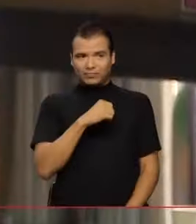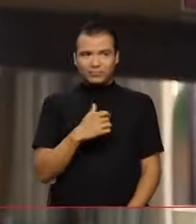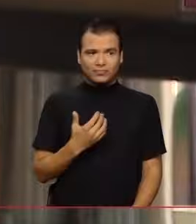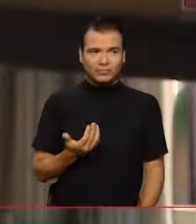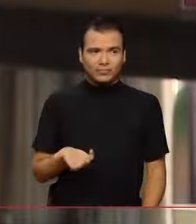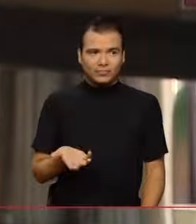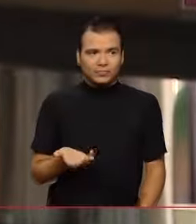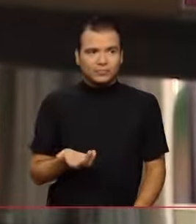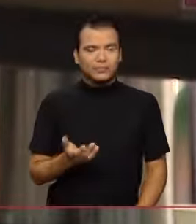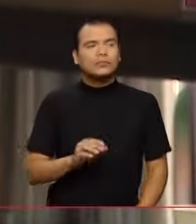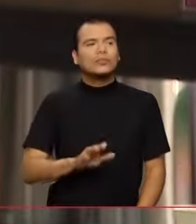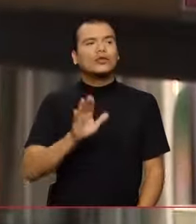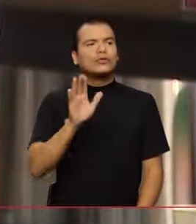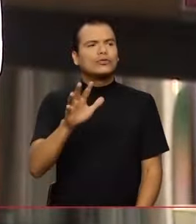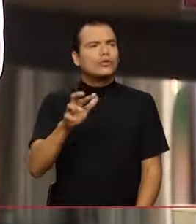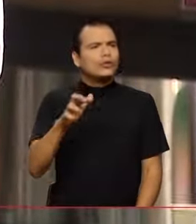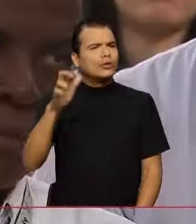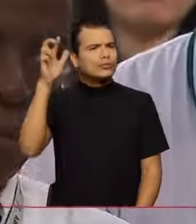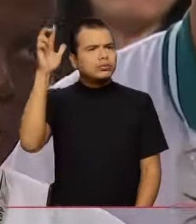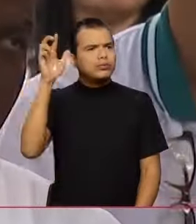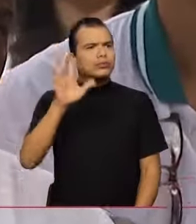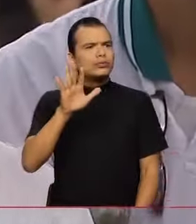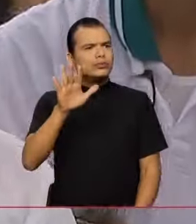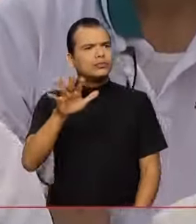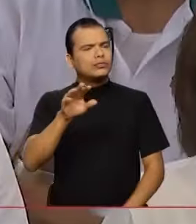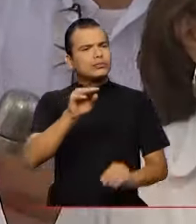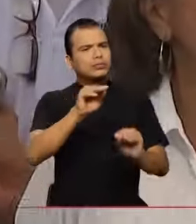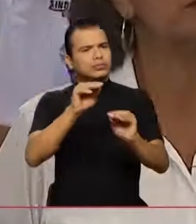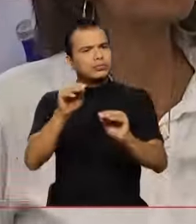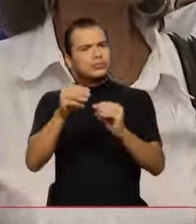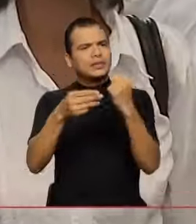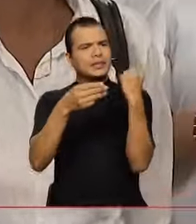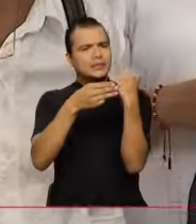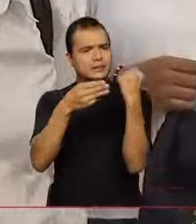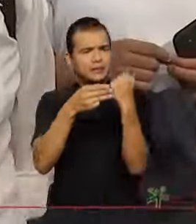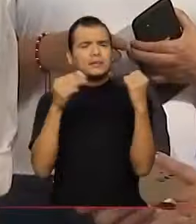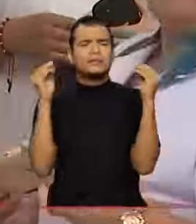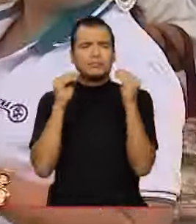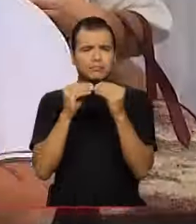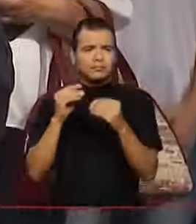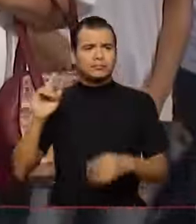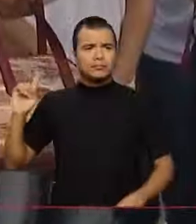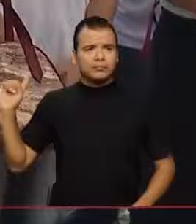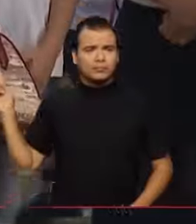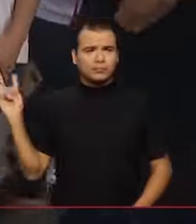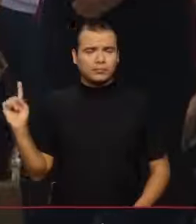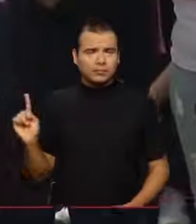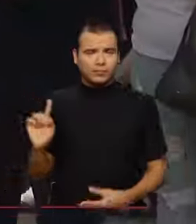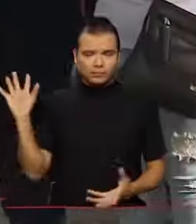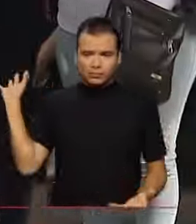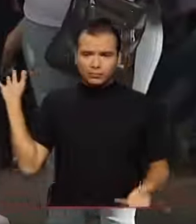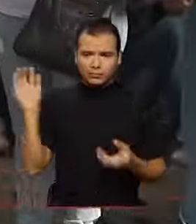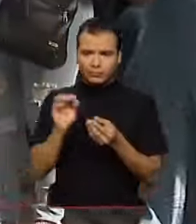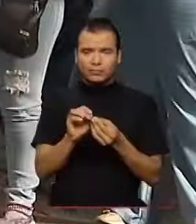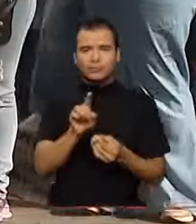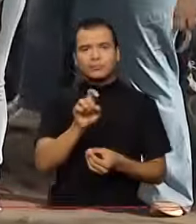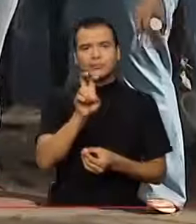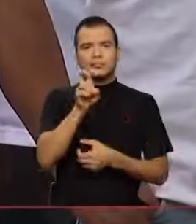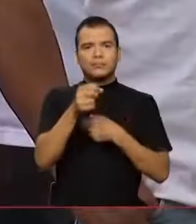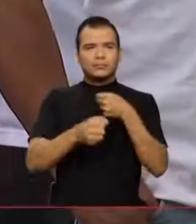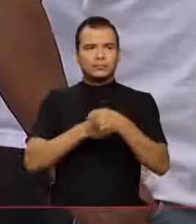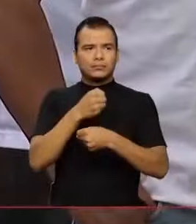sea, la formación profesional que imparte el SENA y que ha impartido durante estos 67 años de existencia, pues se